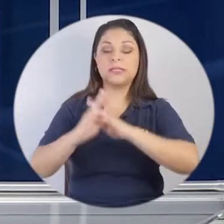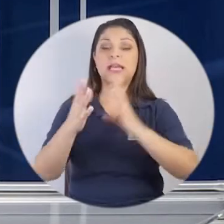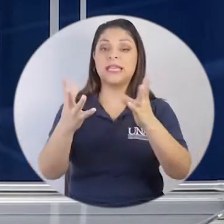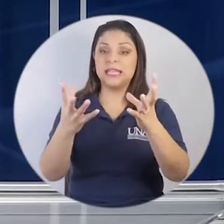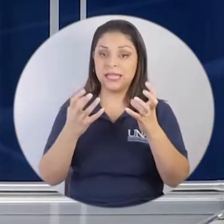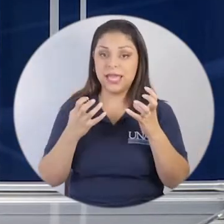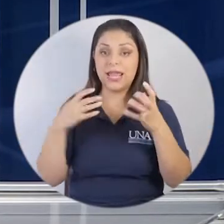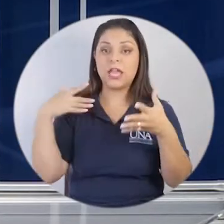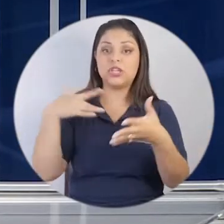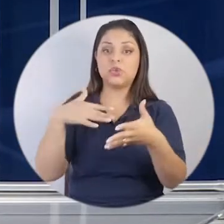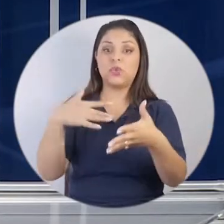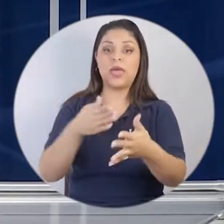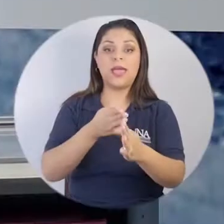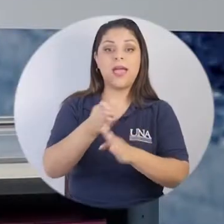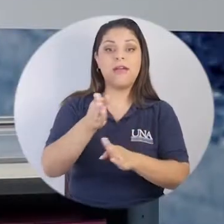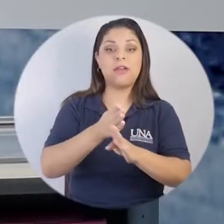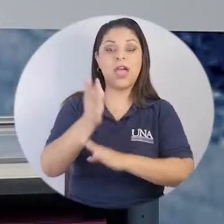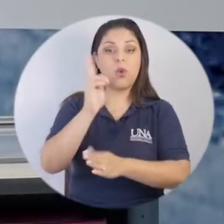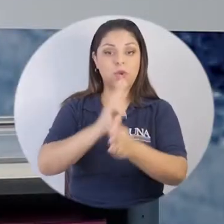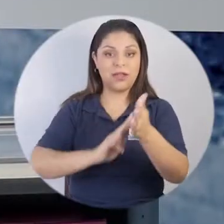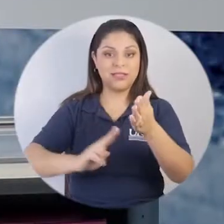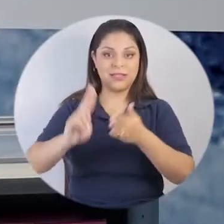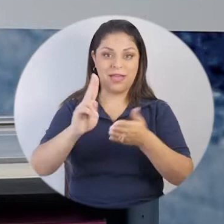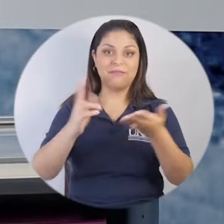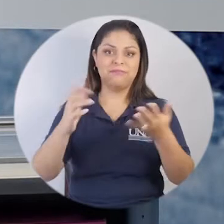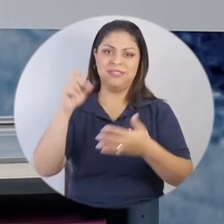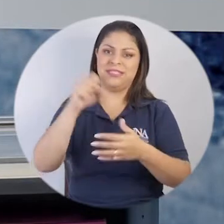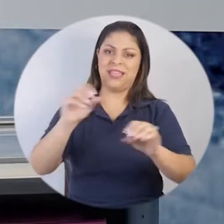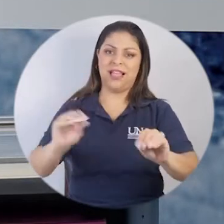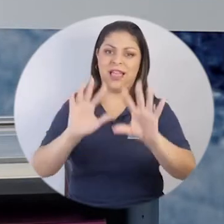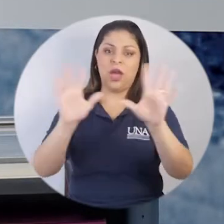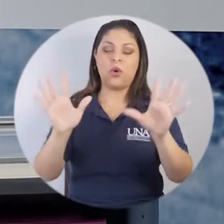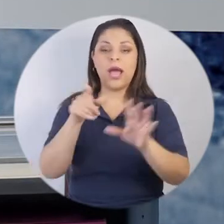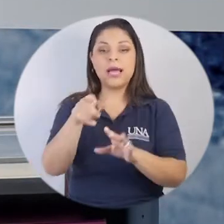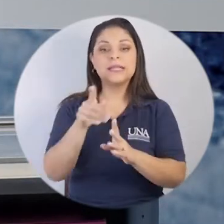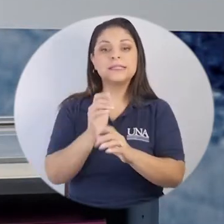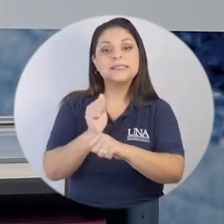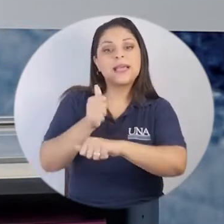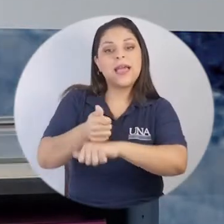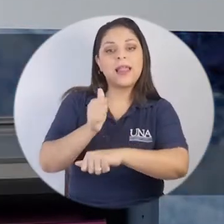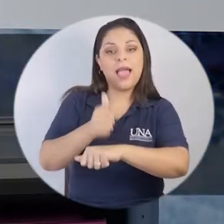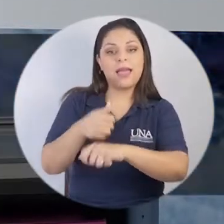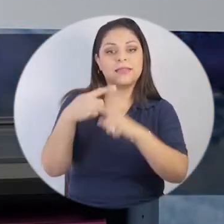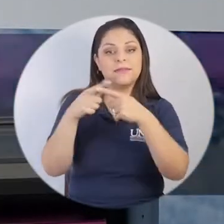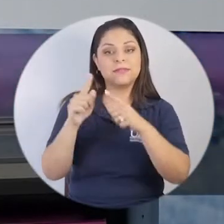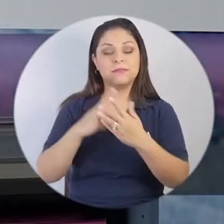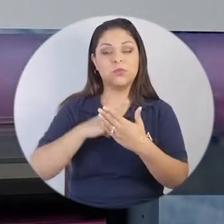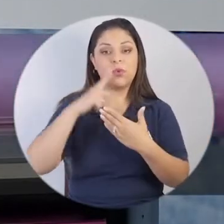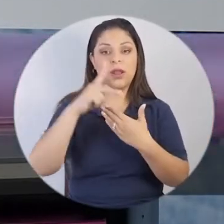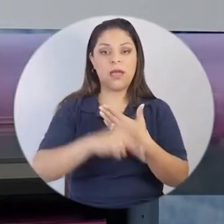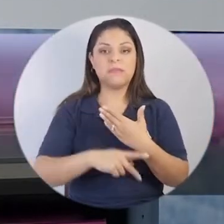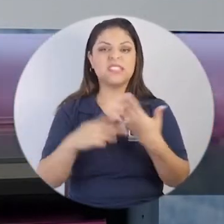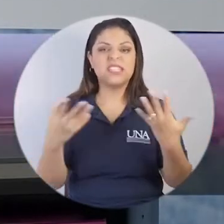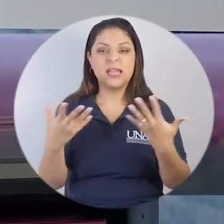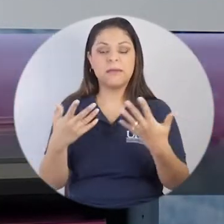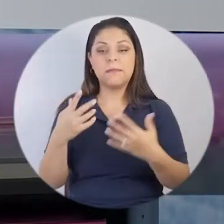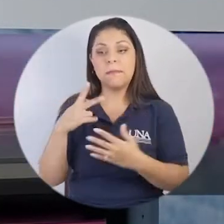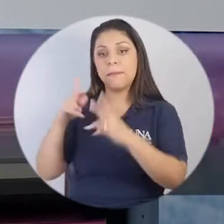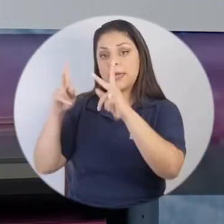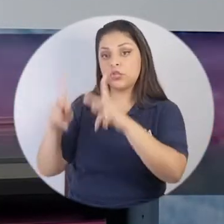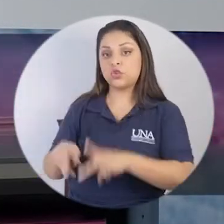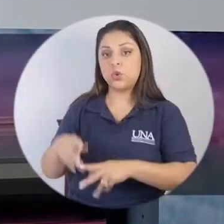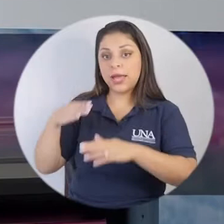carrera universitaria. Sí, claro. Se crean, hay diferentes programas, ¿verdad?, que lo que buscan es que la persona, ¿verdad?, al ingresar